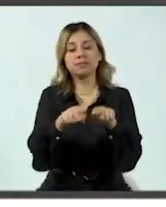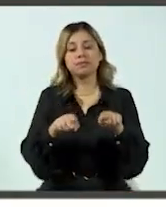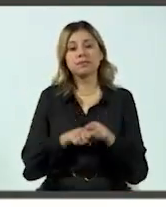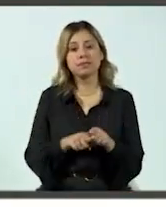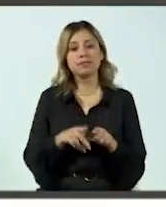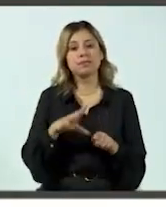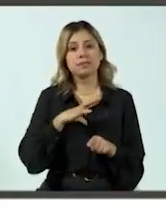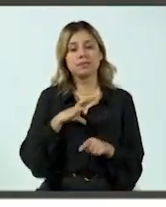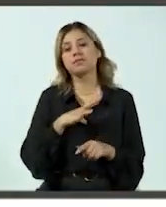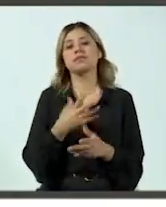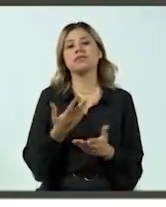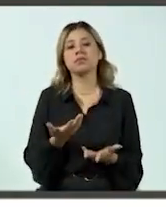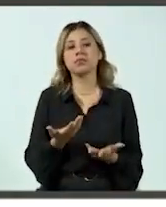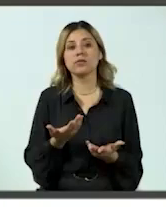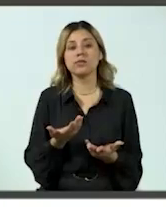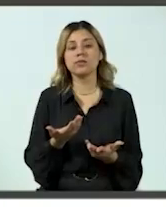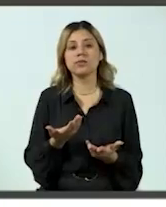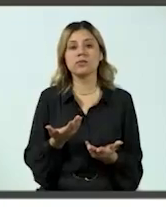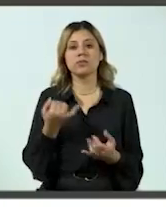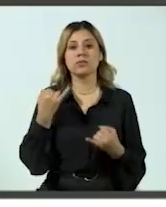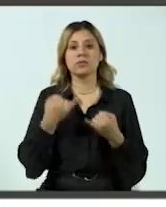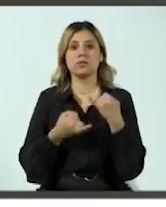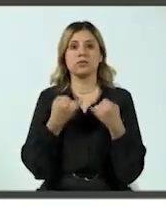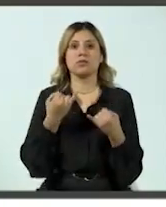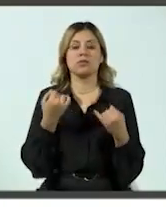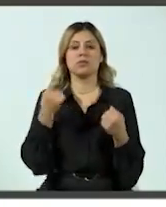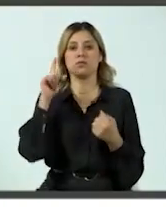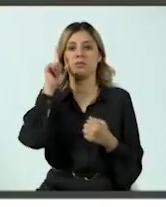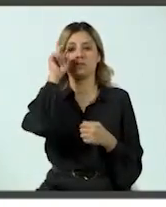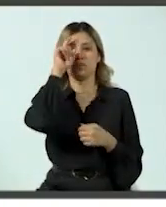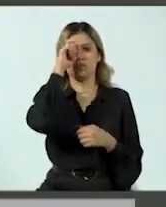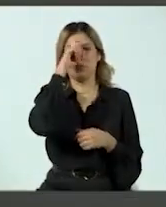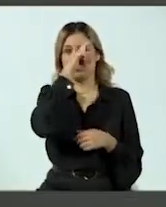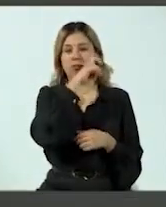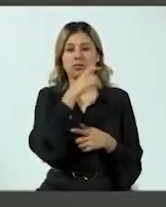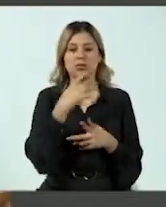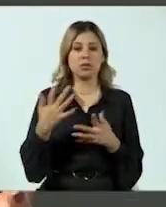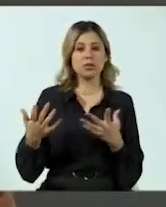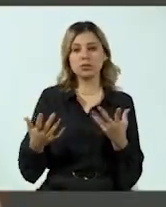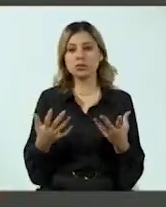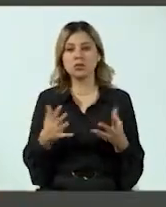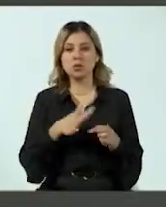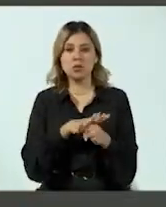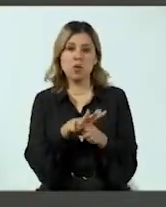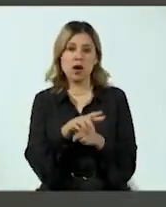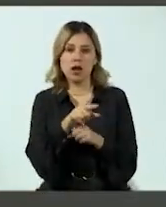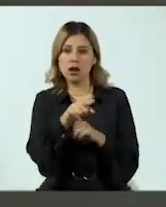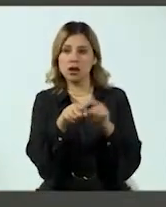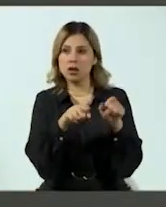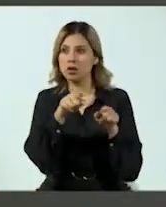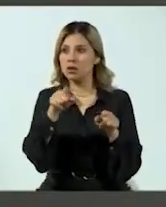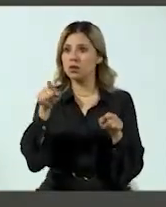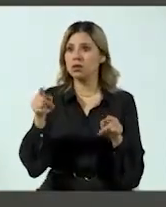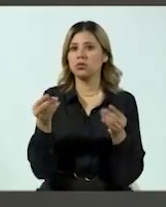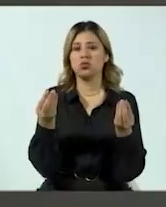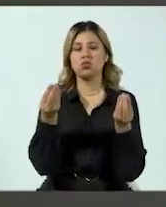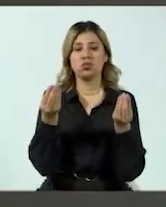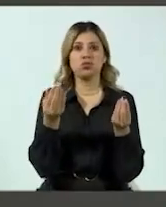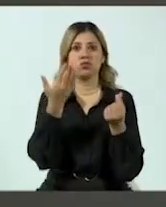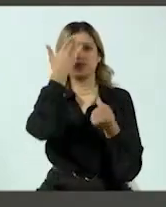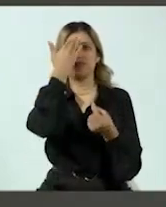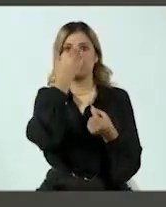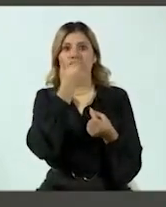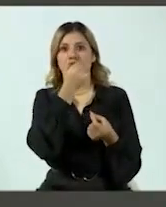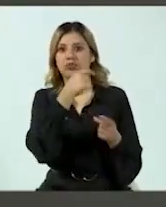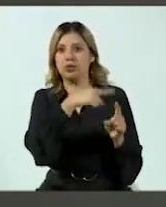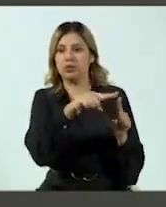eh valga la redundancia que el Jurado tuviera esta dificultad A lo mejor de poder definir porque tenemos grandes talentos en en